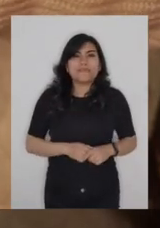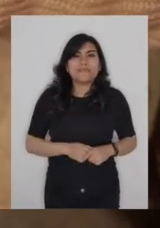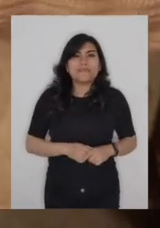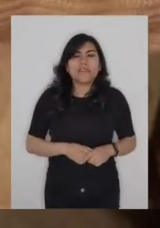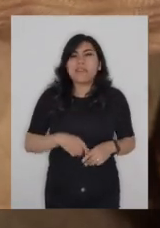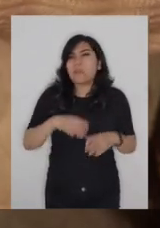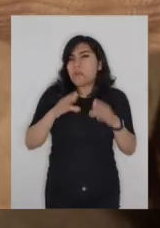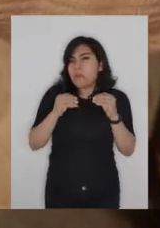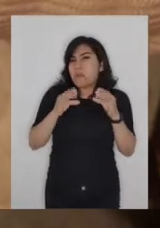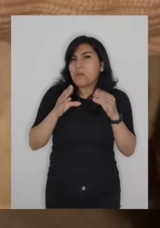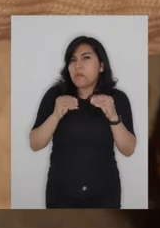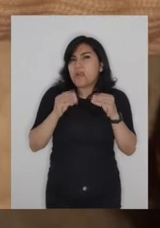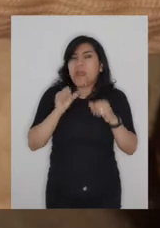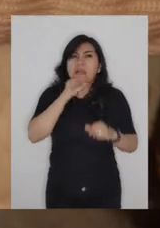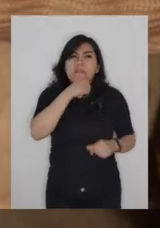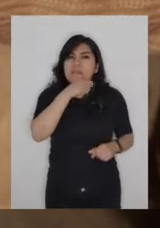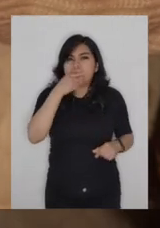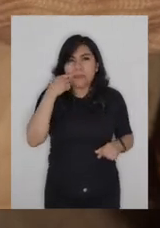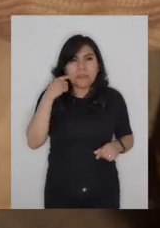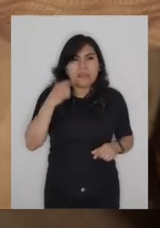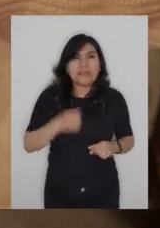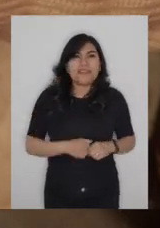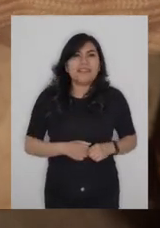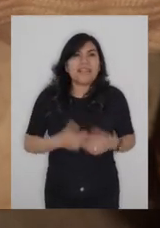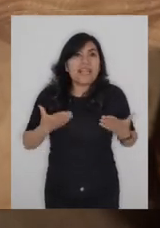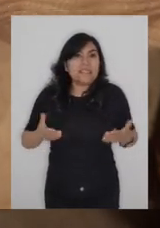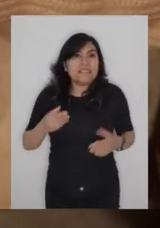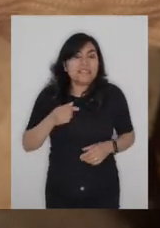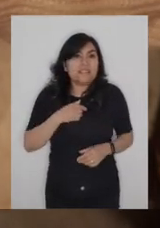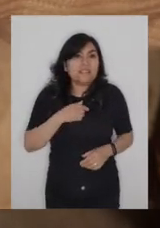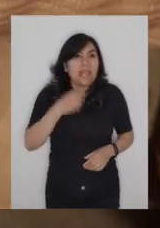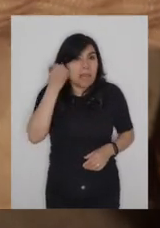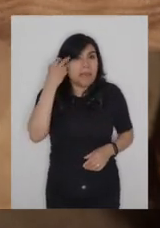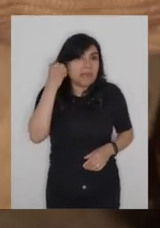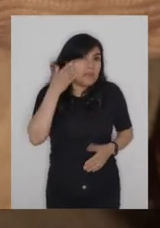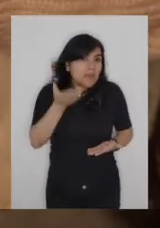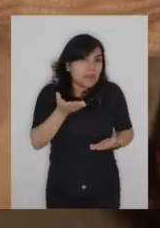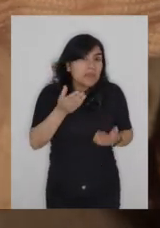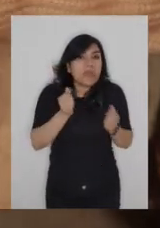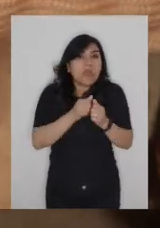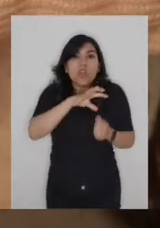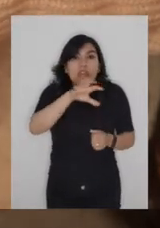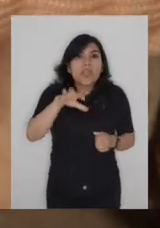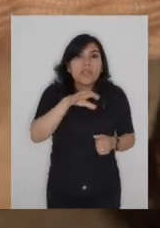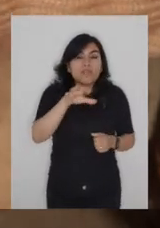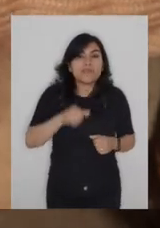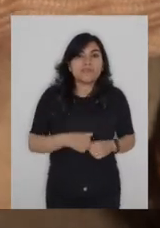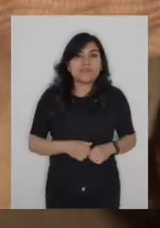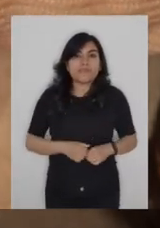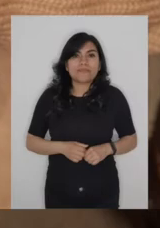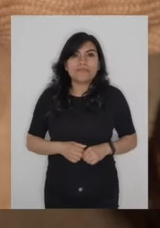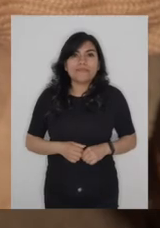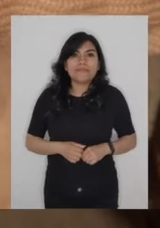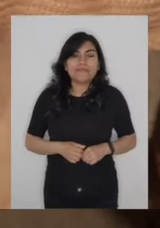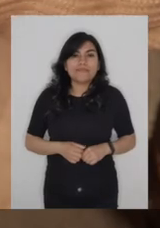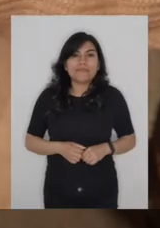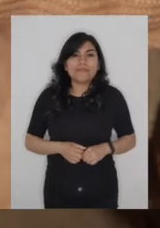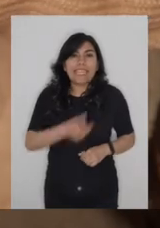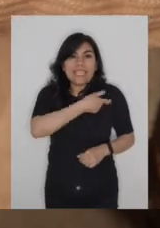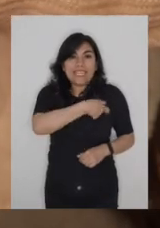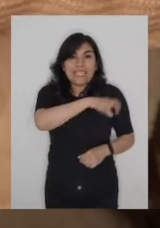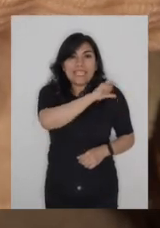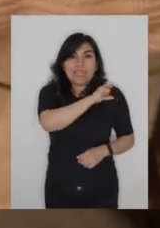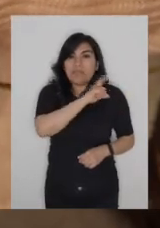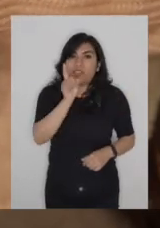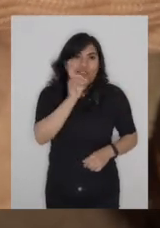hablando, conversando, todo mi abuelo. Así que yo aprendí ahí pues con ellos. Y en español no